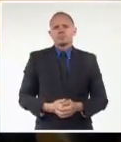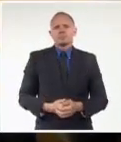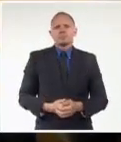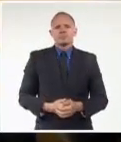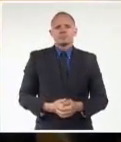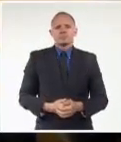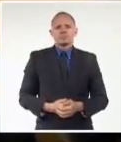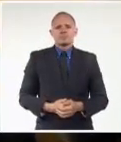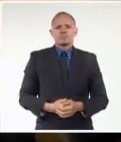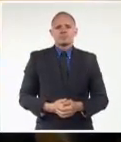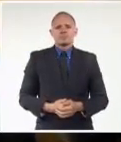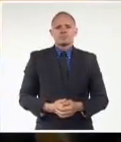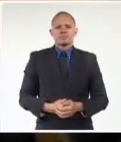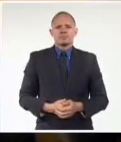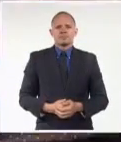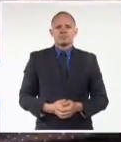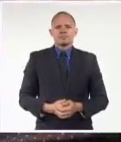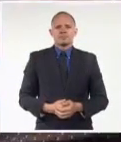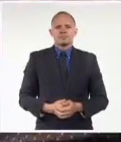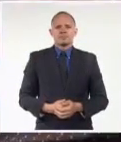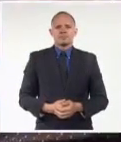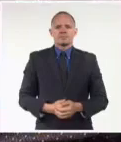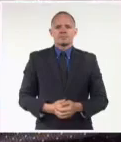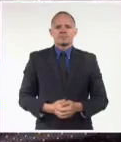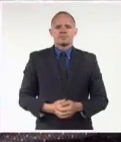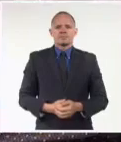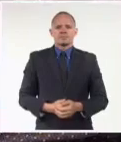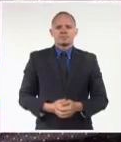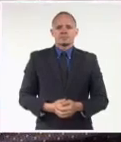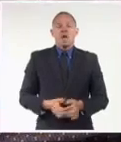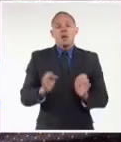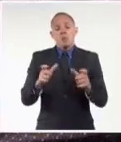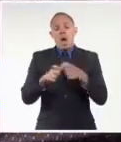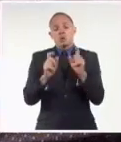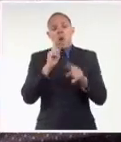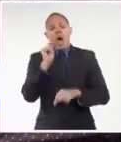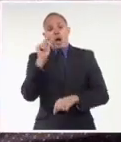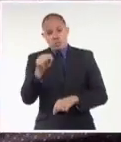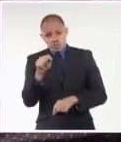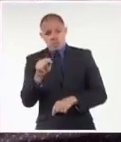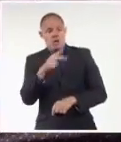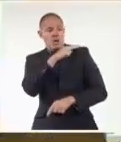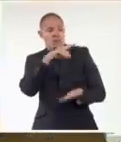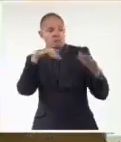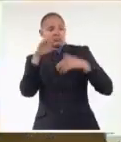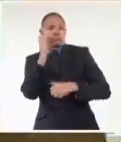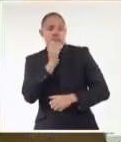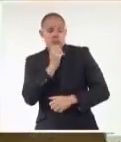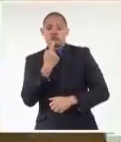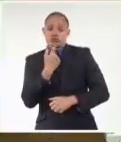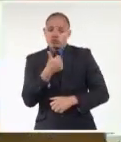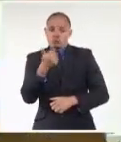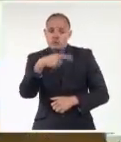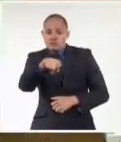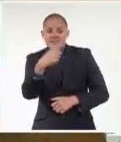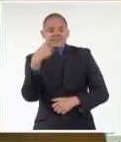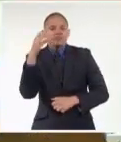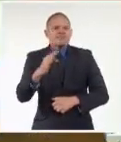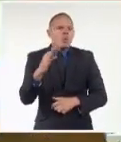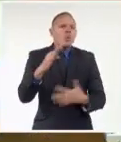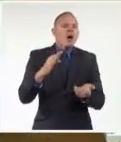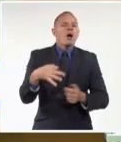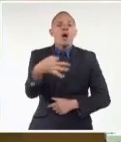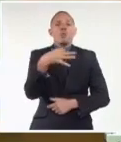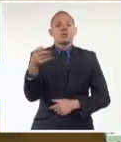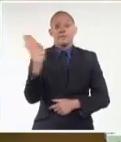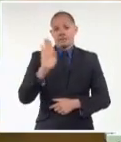El primer ministro Manuel Marrero Cruz reconoció la celeridad en la revitalización de los servicios básicos en el municipio de Batabanó,